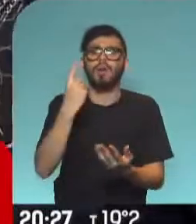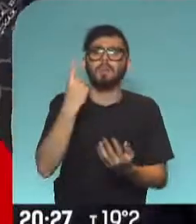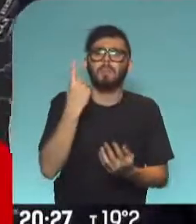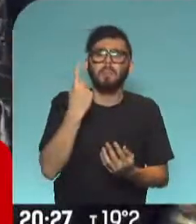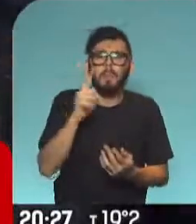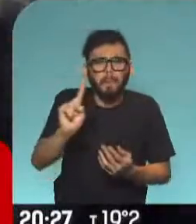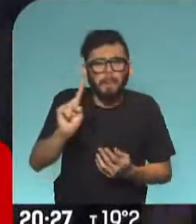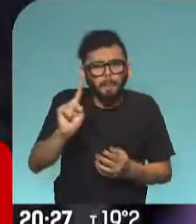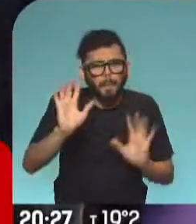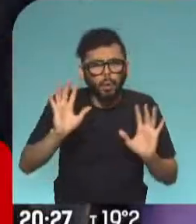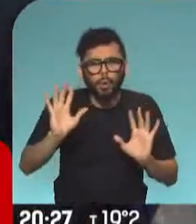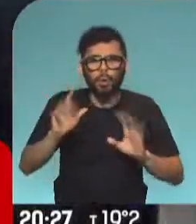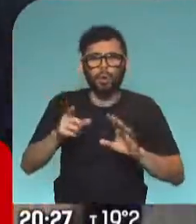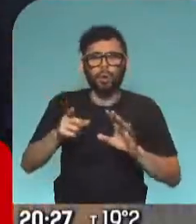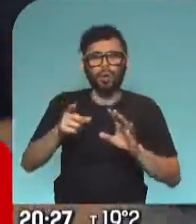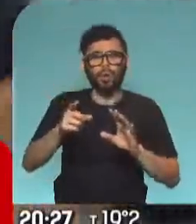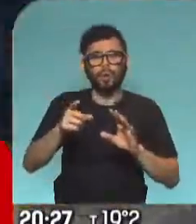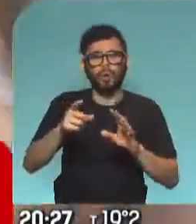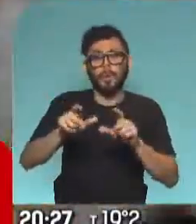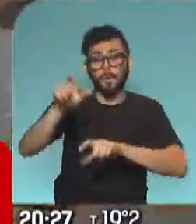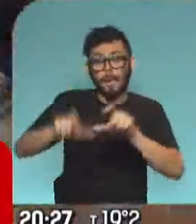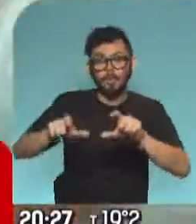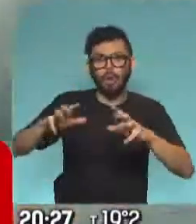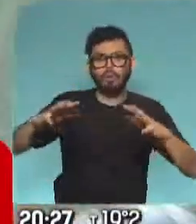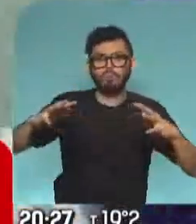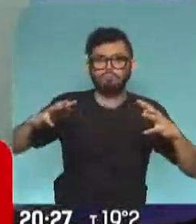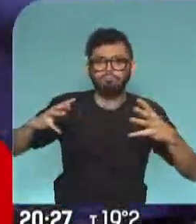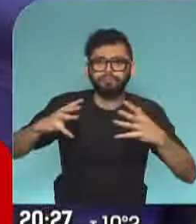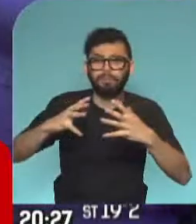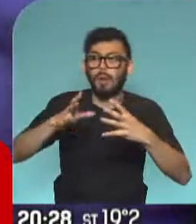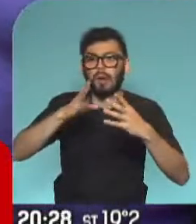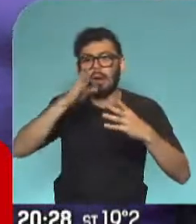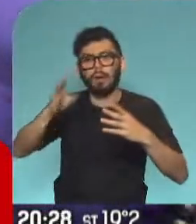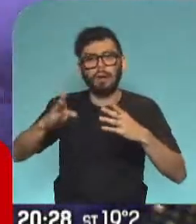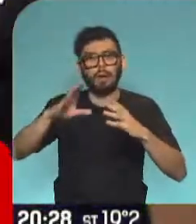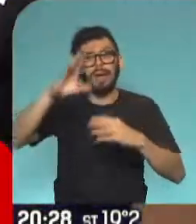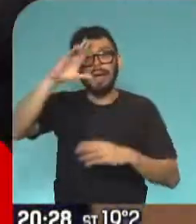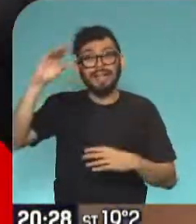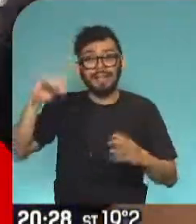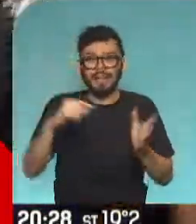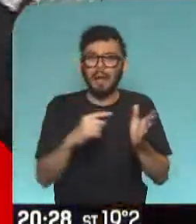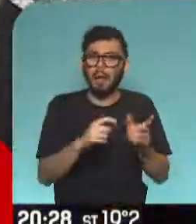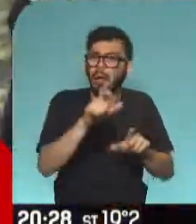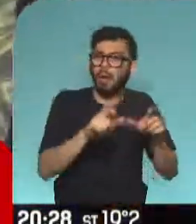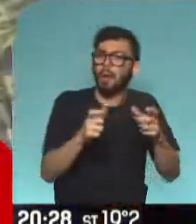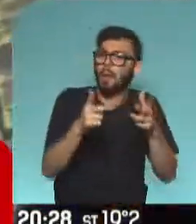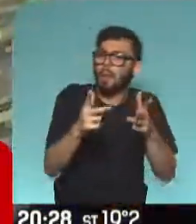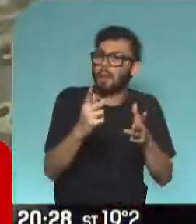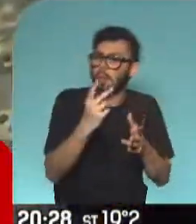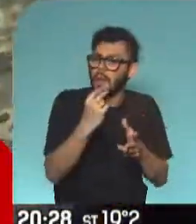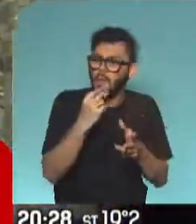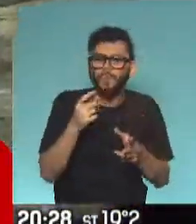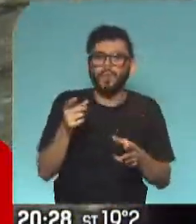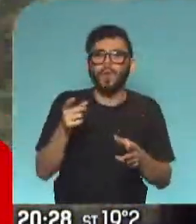posibilidad de que la gente se congregue se congregará en el domicilio cristina fernández de kirchner ustedes estaban esperando un